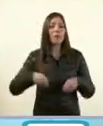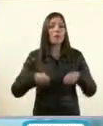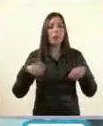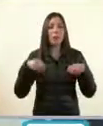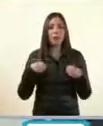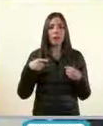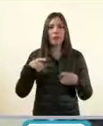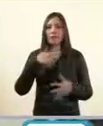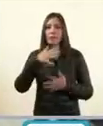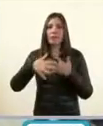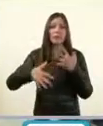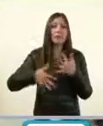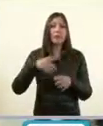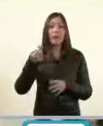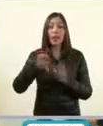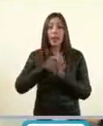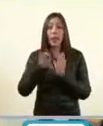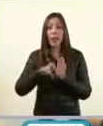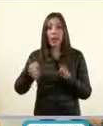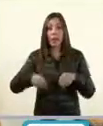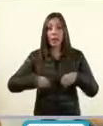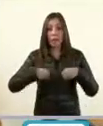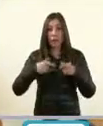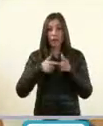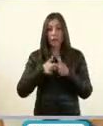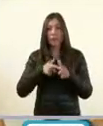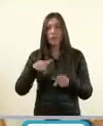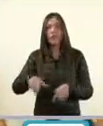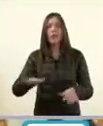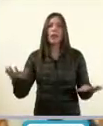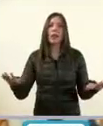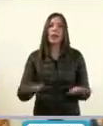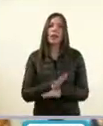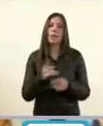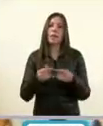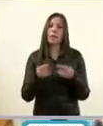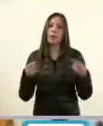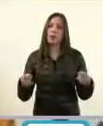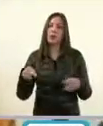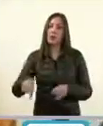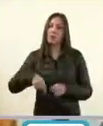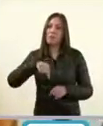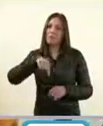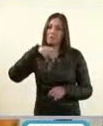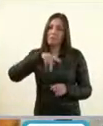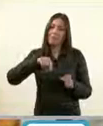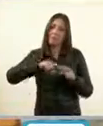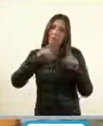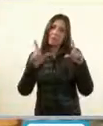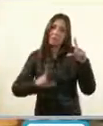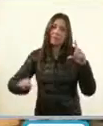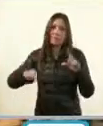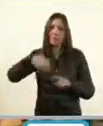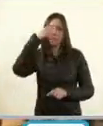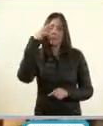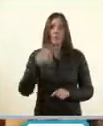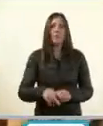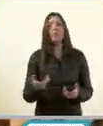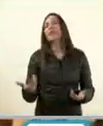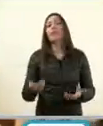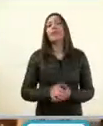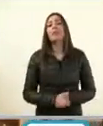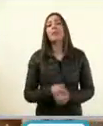revuelta, porque si hubiera vivido, hubiera cambiado la historia de Seguramente. de nuestro país, de alguna manera. Pero bueno, cae